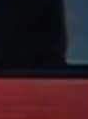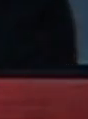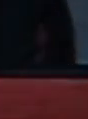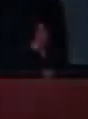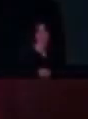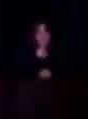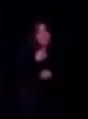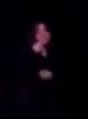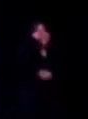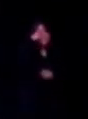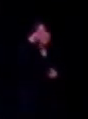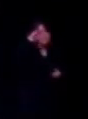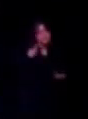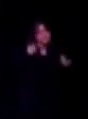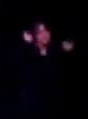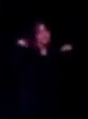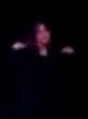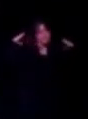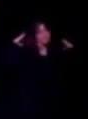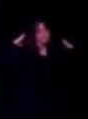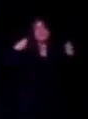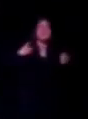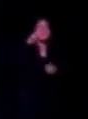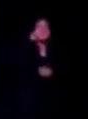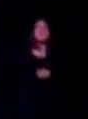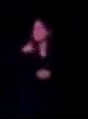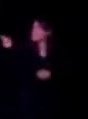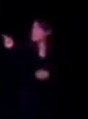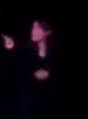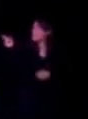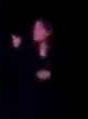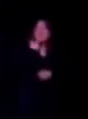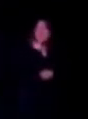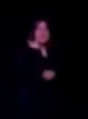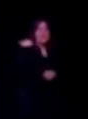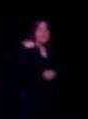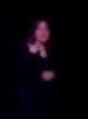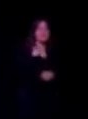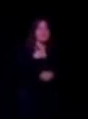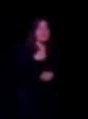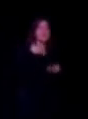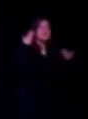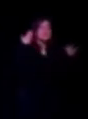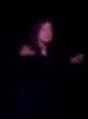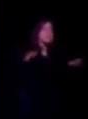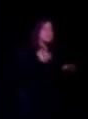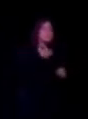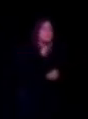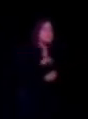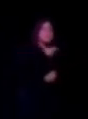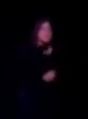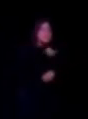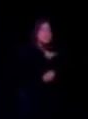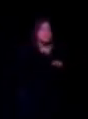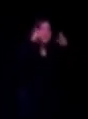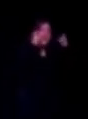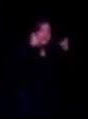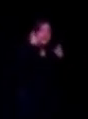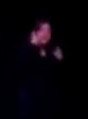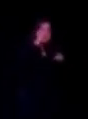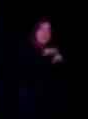Y este hombre dice, me gusta mucho Barry Schwartz, porque dice, quizá lo que necesitaríamos para afrontar la actividad del día a